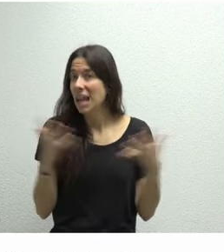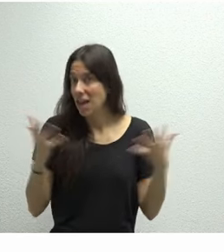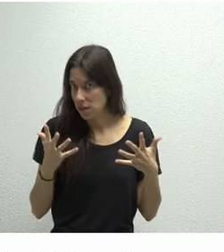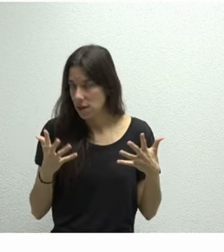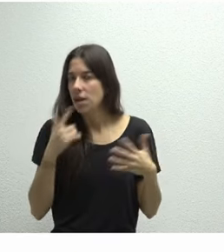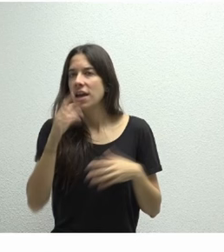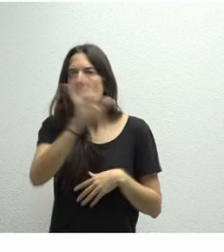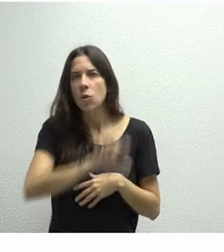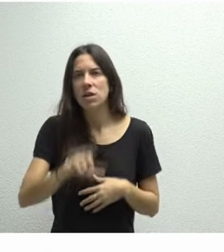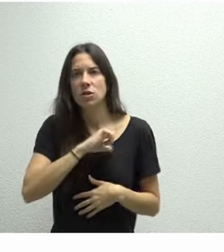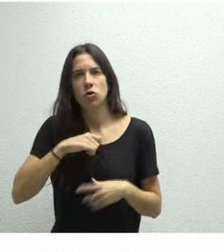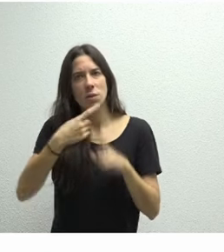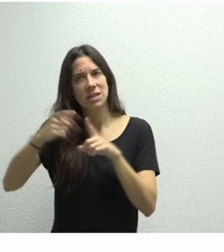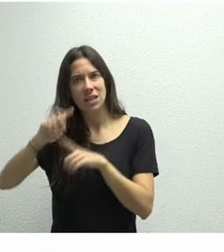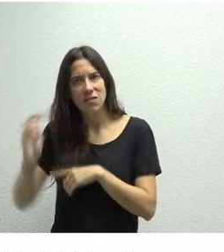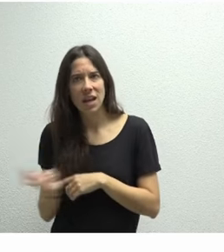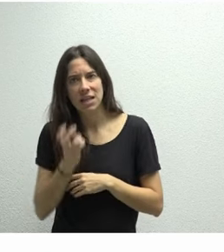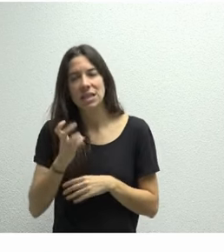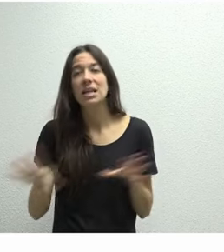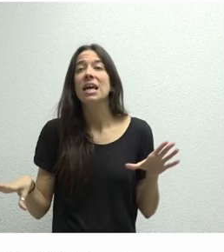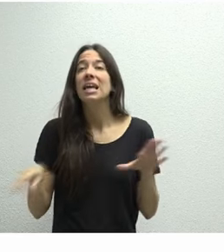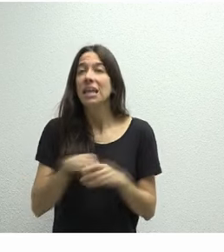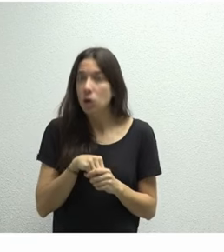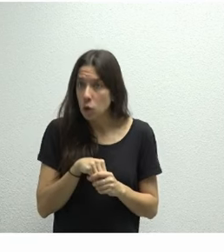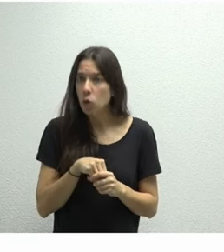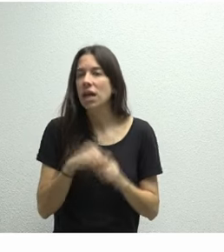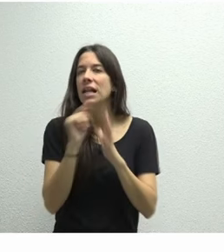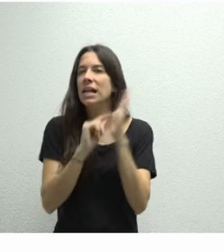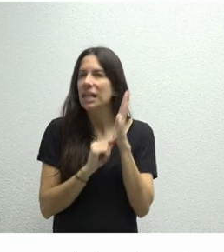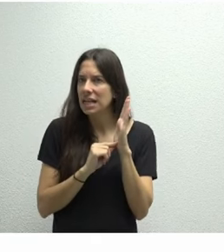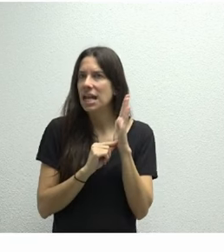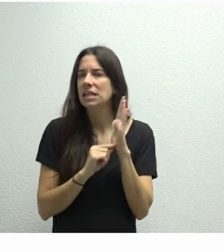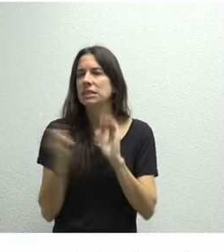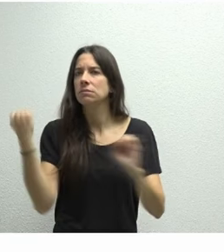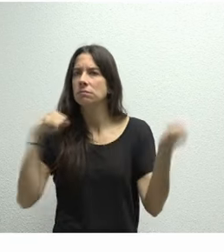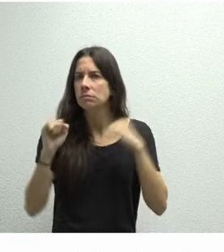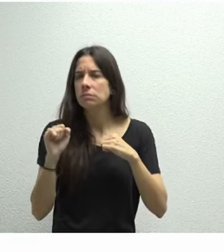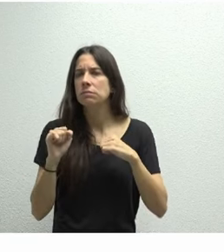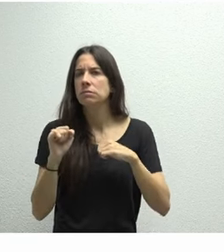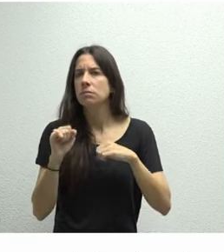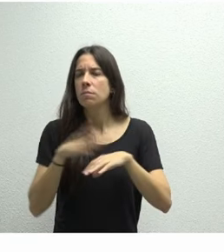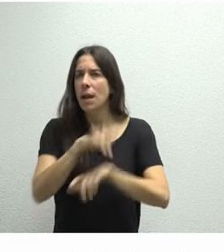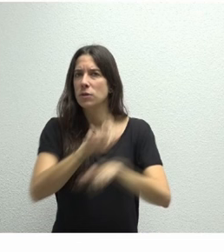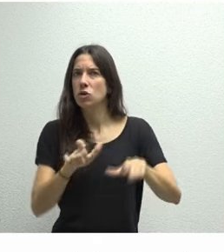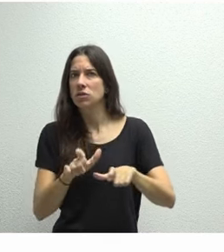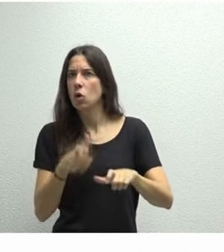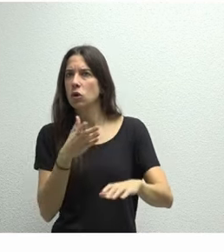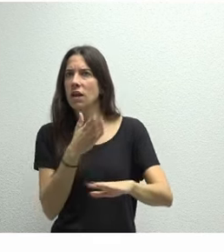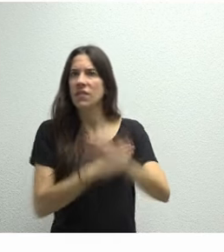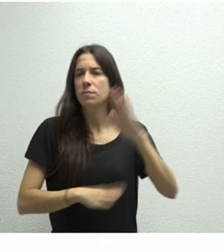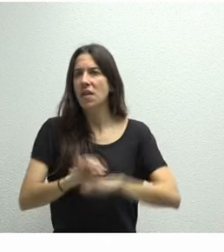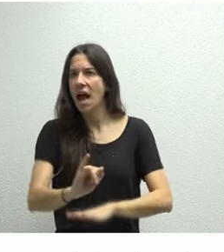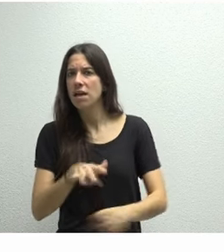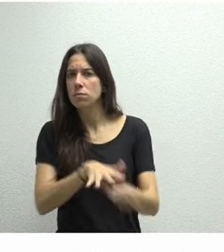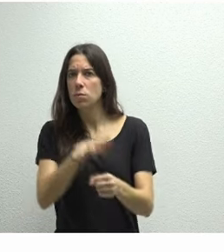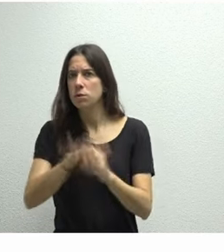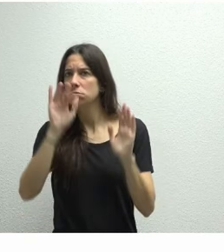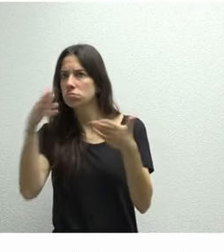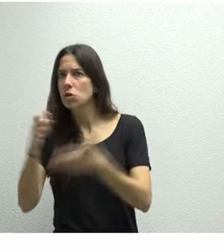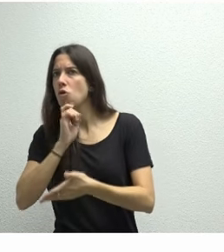incluyen líneas acciones estratégicas vinculadas a las personas con discapacidad Pues sí sí